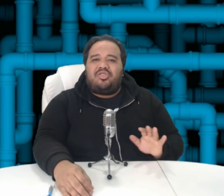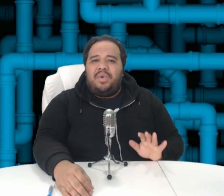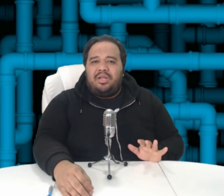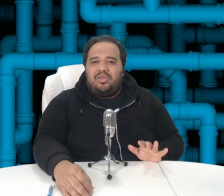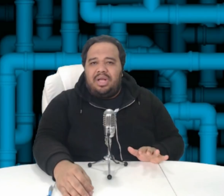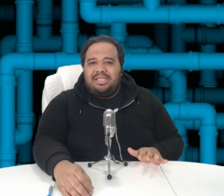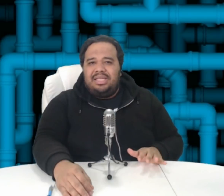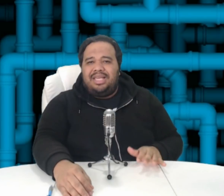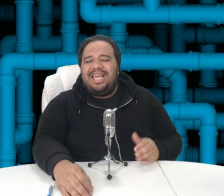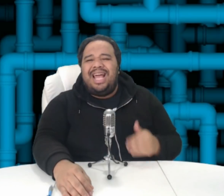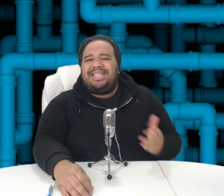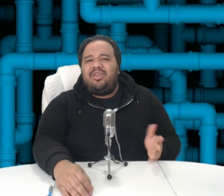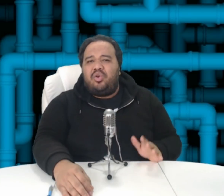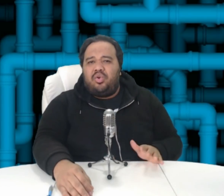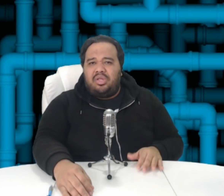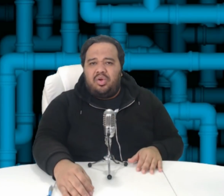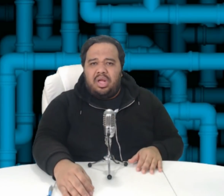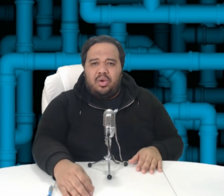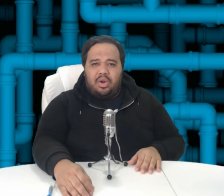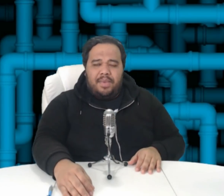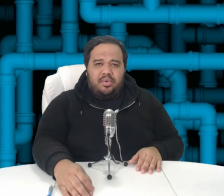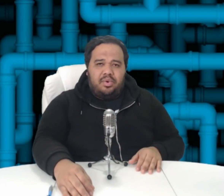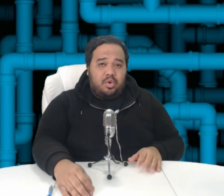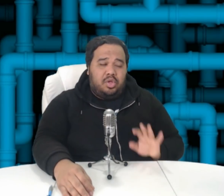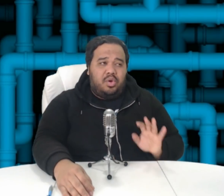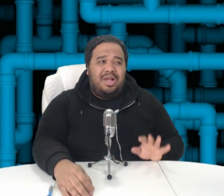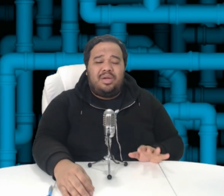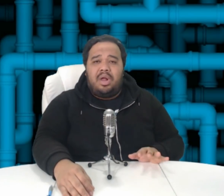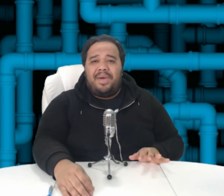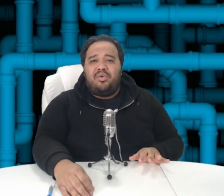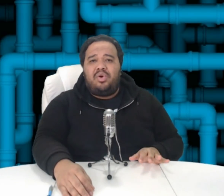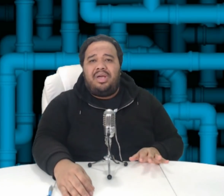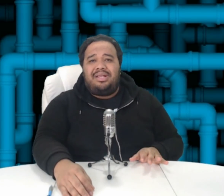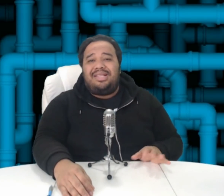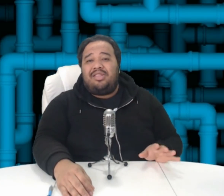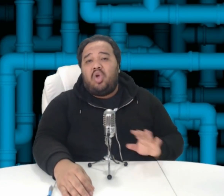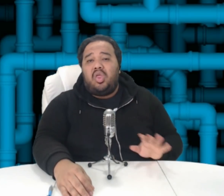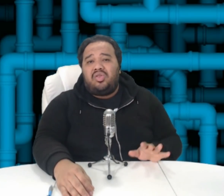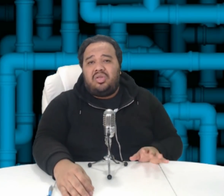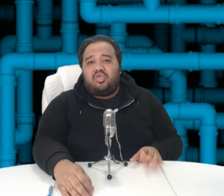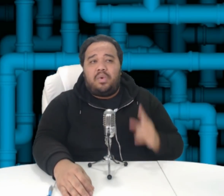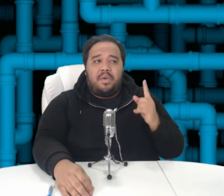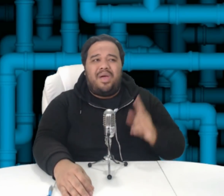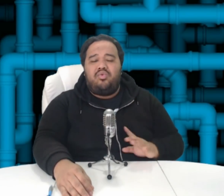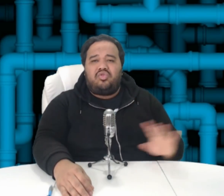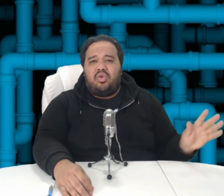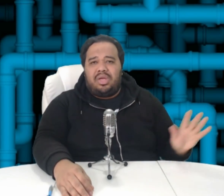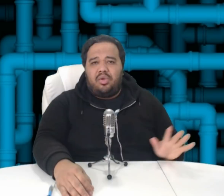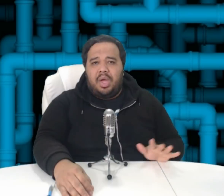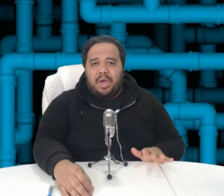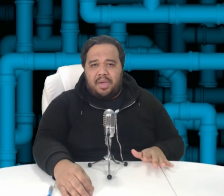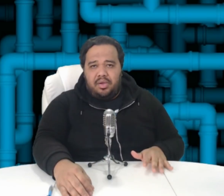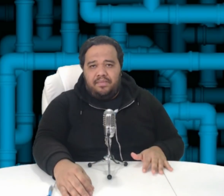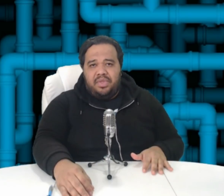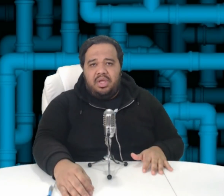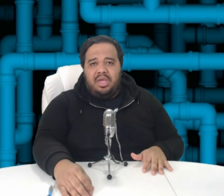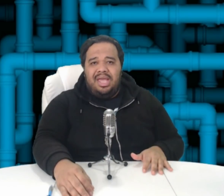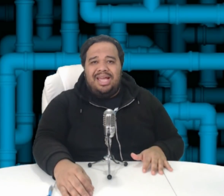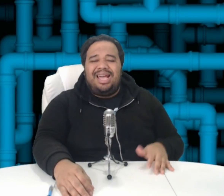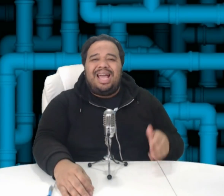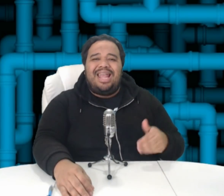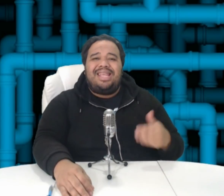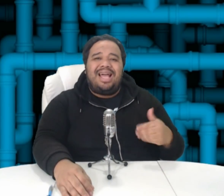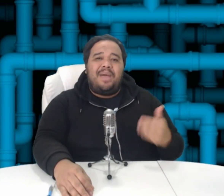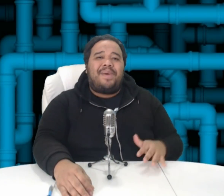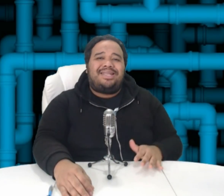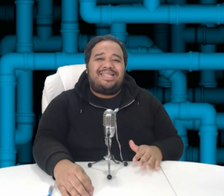el caso de Venezuela es así. ¿Quiénes han sido los contendores de Nicolás Maduro? Los contendores de Nicolás Maduro, de todos, sobrevive uno solo, que es Diosdado Cabello.